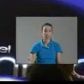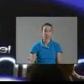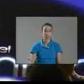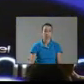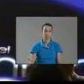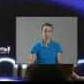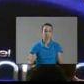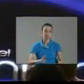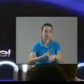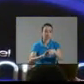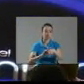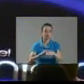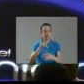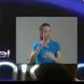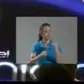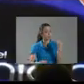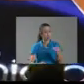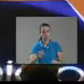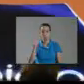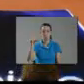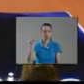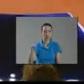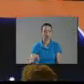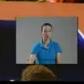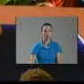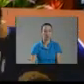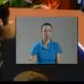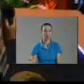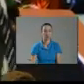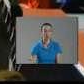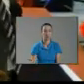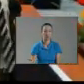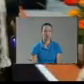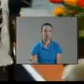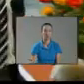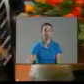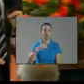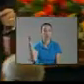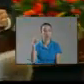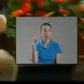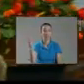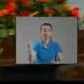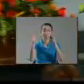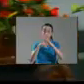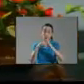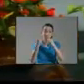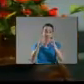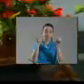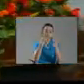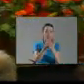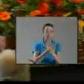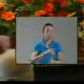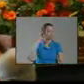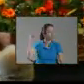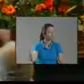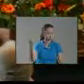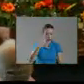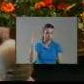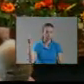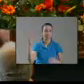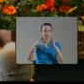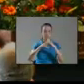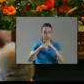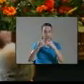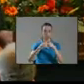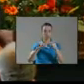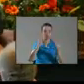bajo autoridad, por lo tanto hay bendición sobre sus vidas. Igualmente proclamamos nosotros que